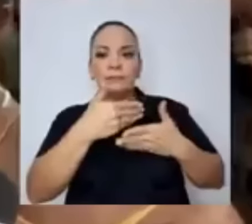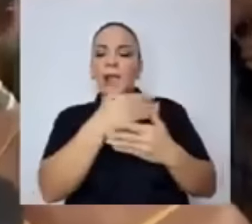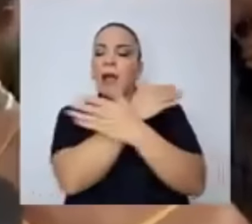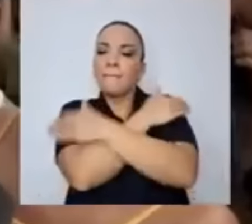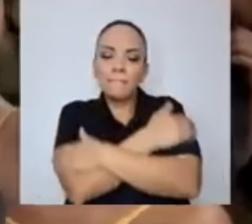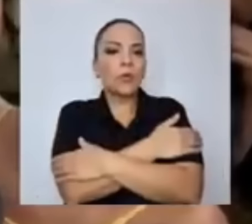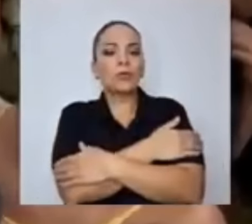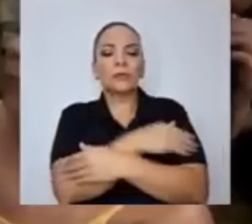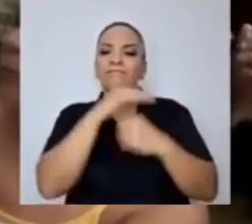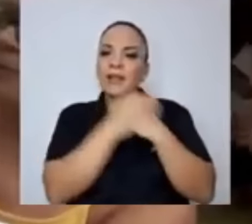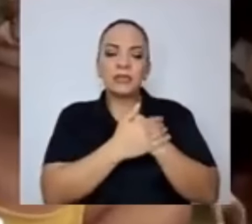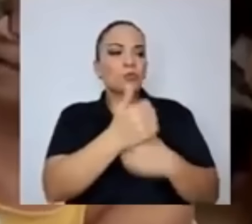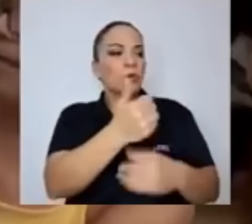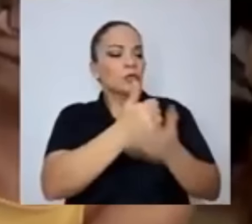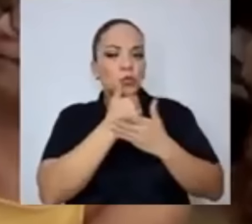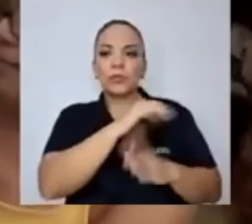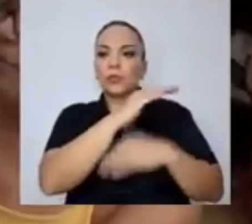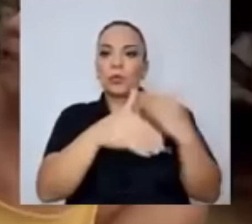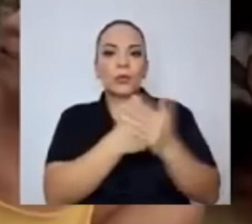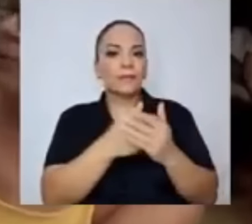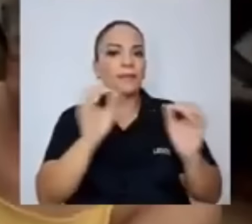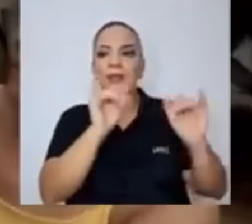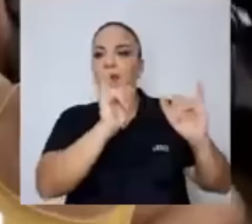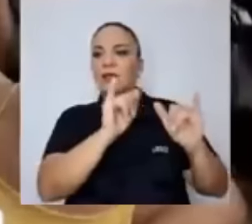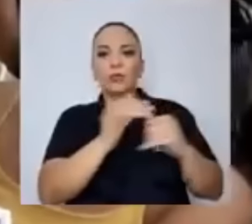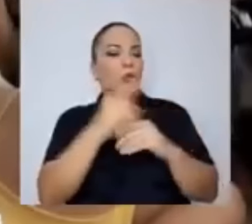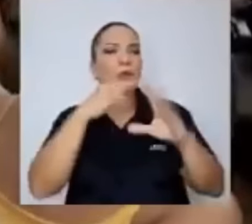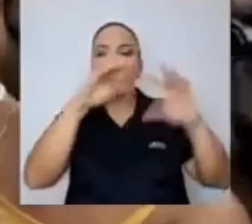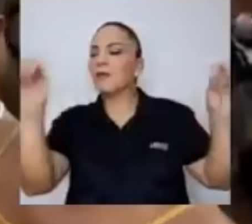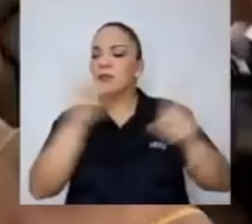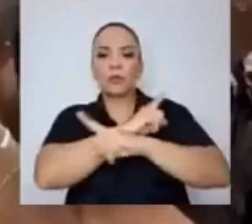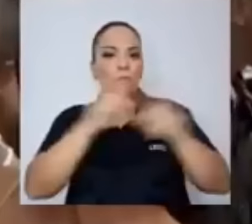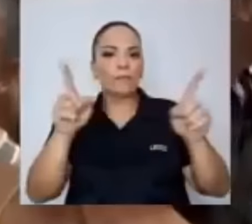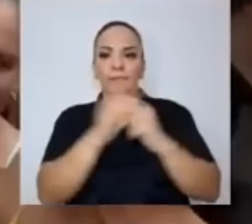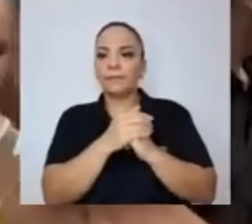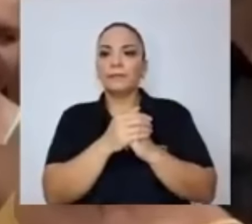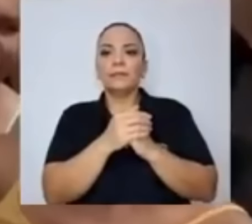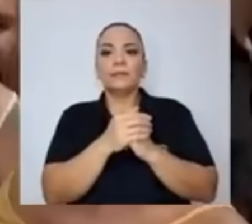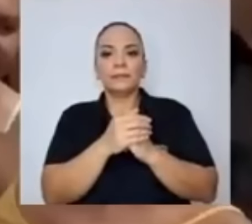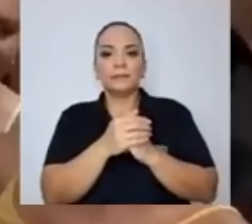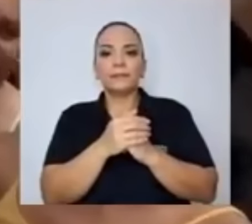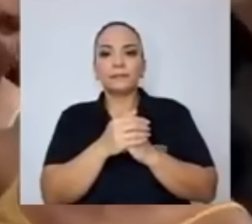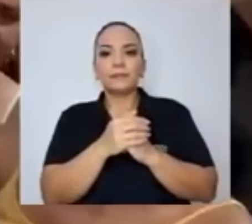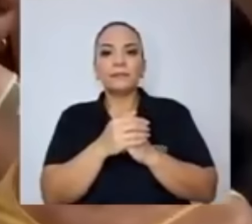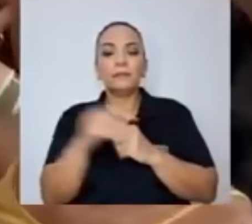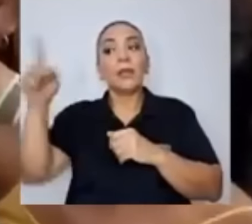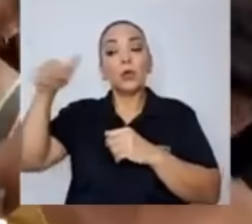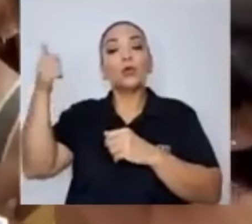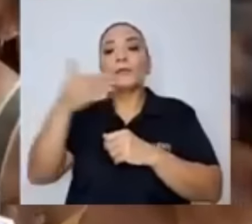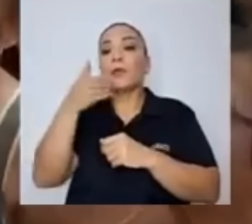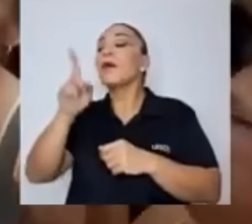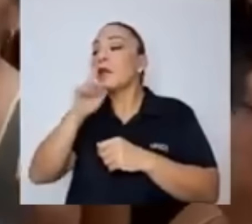cariño, ayuda, todos. Nada de eso, de lo que dicen. Mejor ellos que se estén calladitos, que se ven más